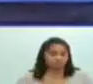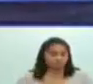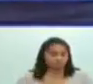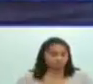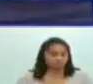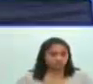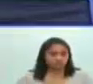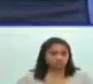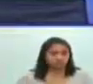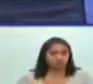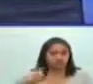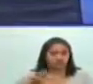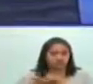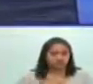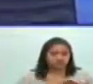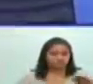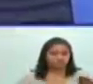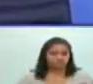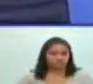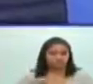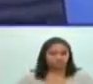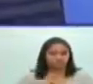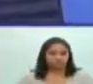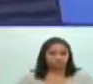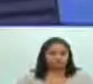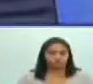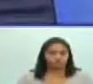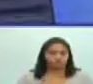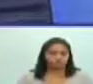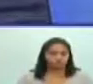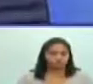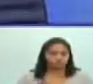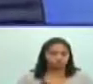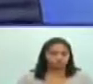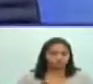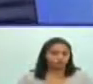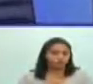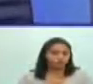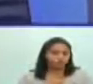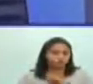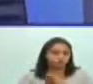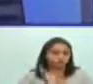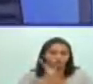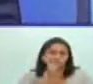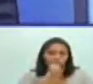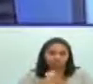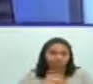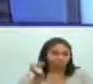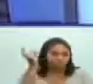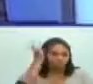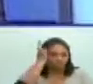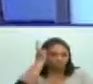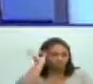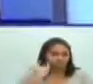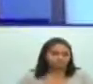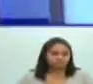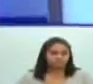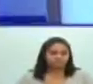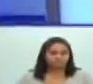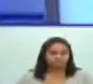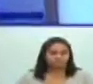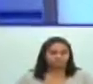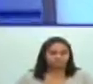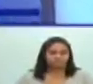hasta la prueba de ingreso. En próximas clases regresaremos recorriendo los hermosos caminos de nuestra lengua materna y la literatura.